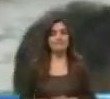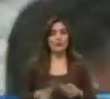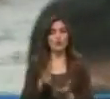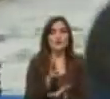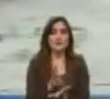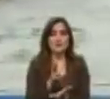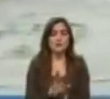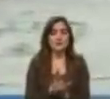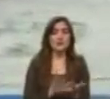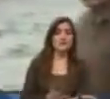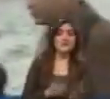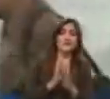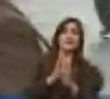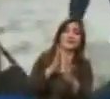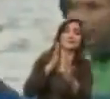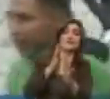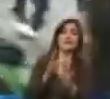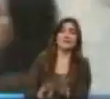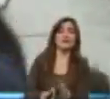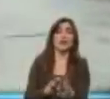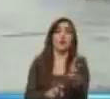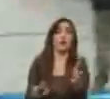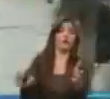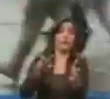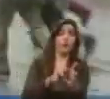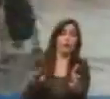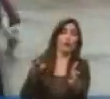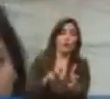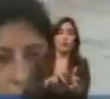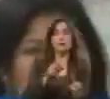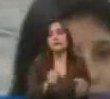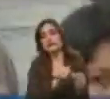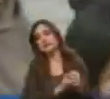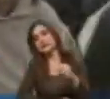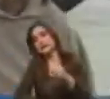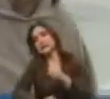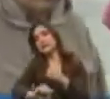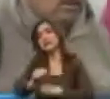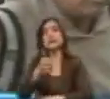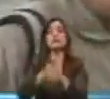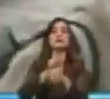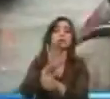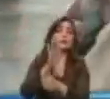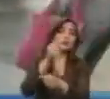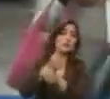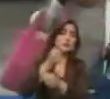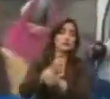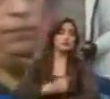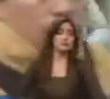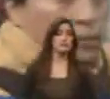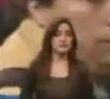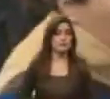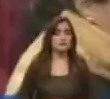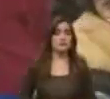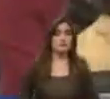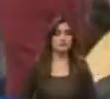para poder llegar a sus destinos o parte por lo menos del trayecto que los pueda llevar hasta sus destinos. Los testimonios